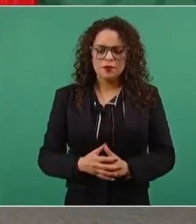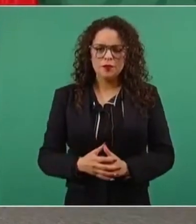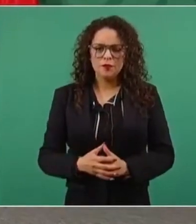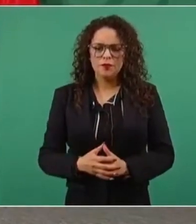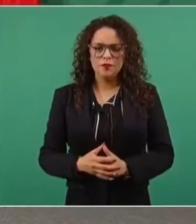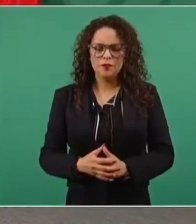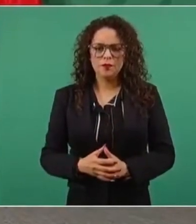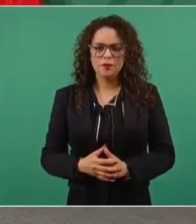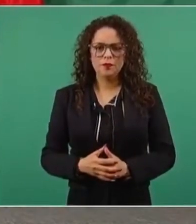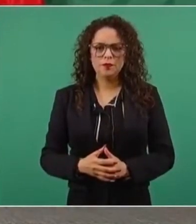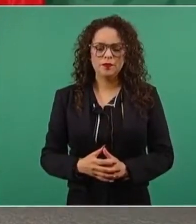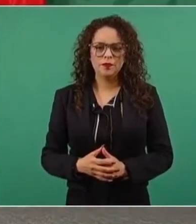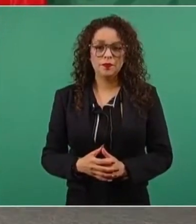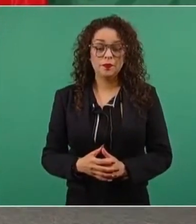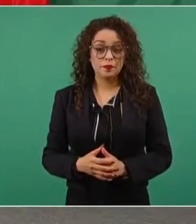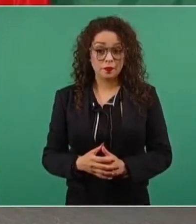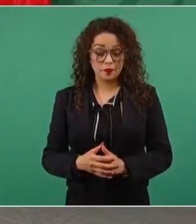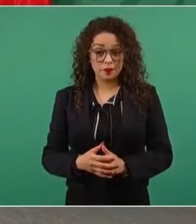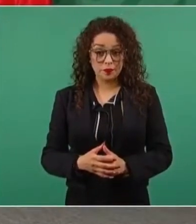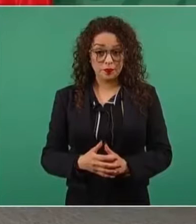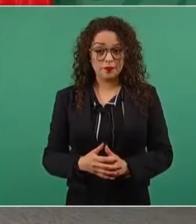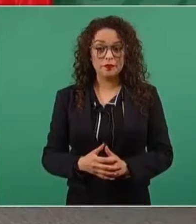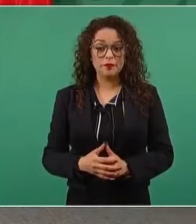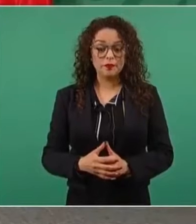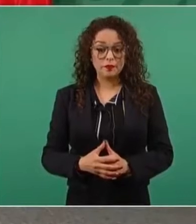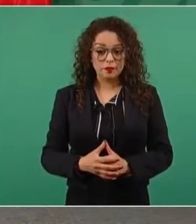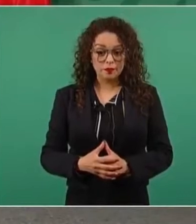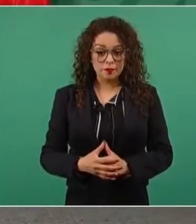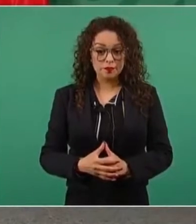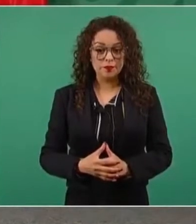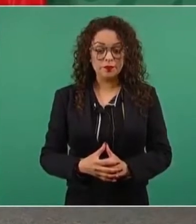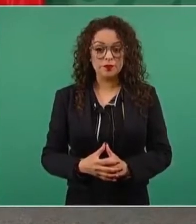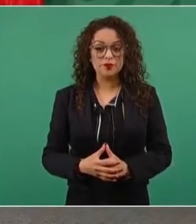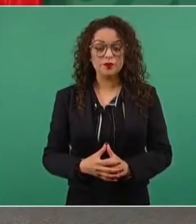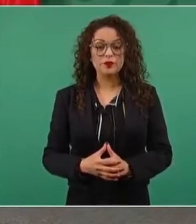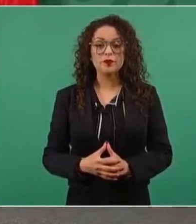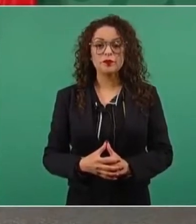la